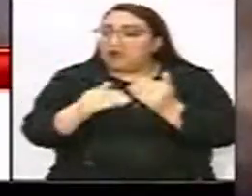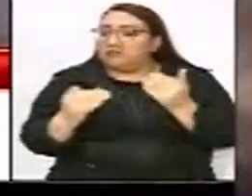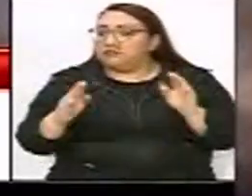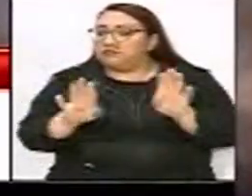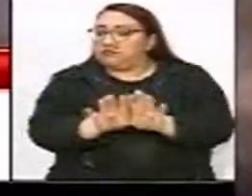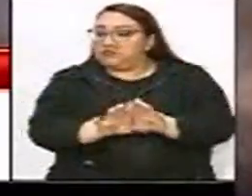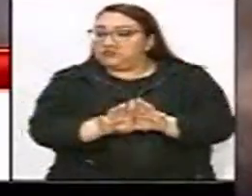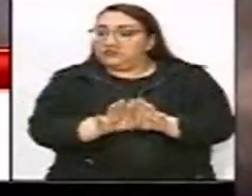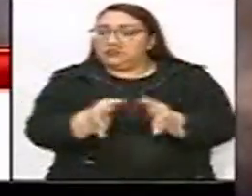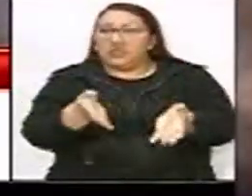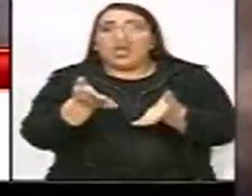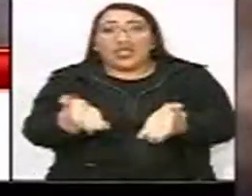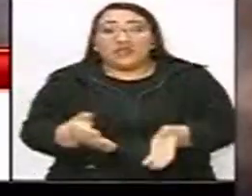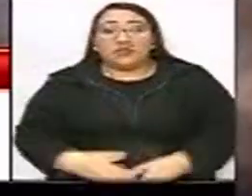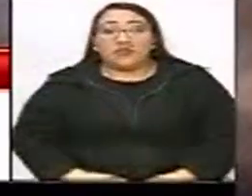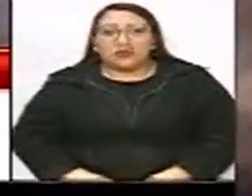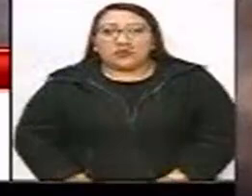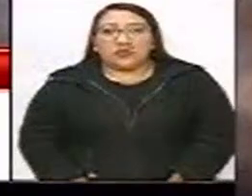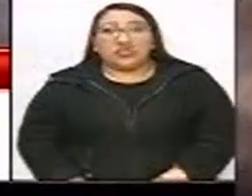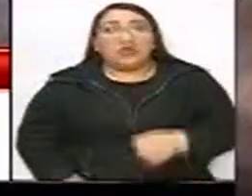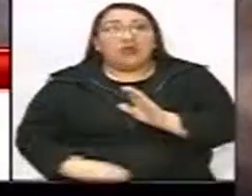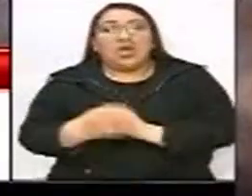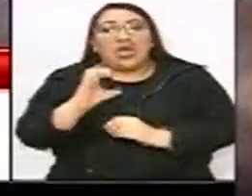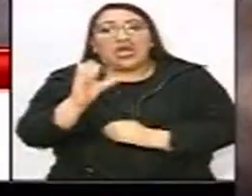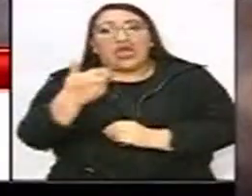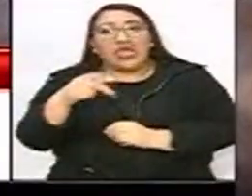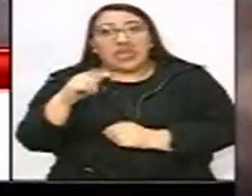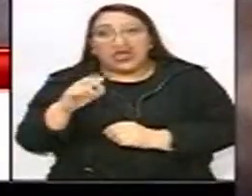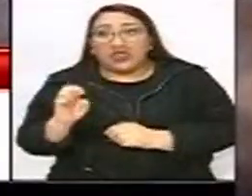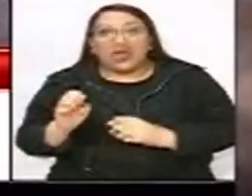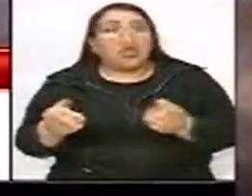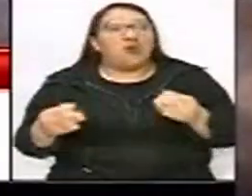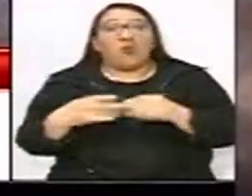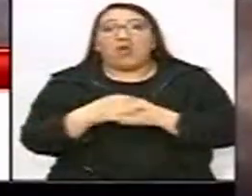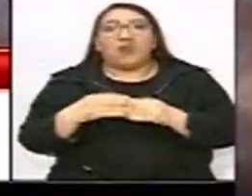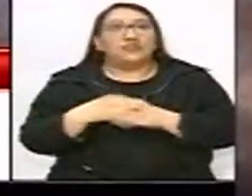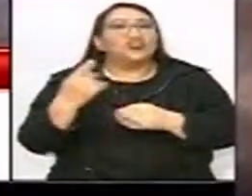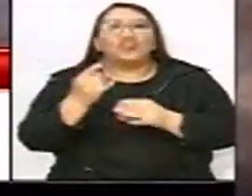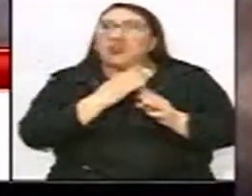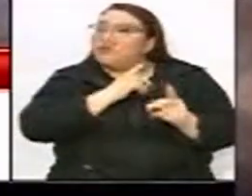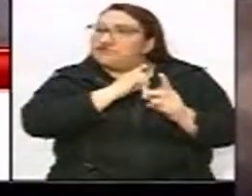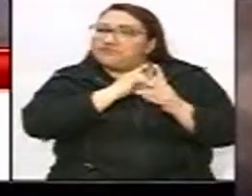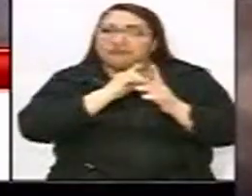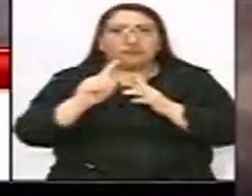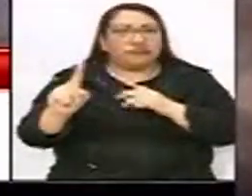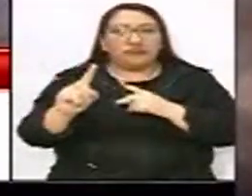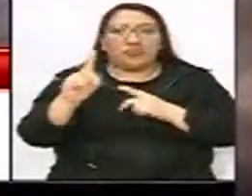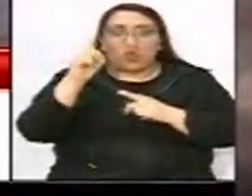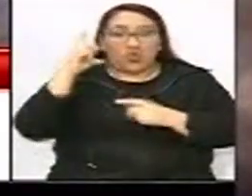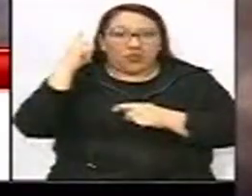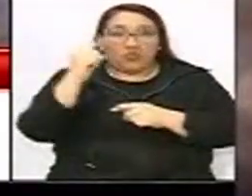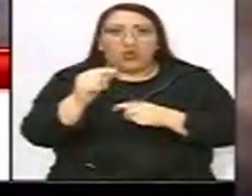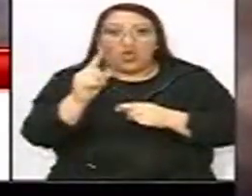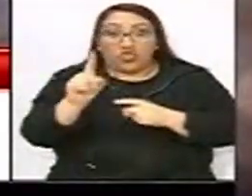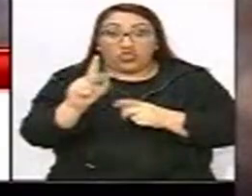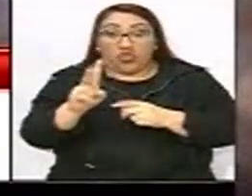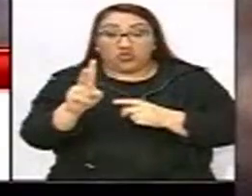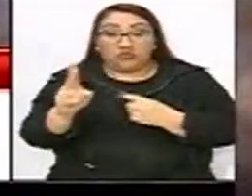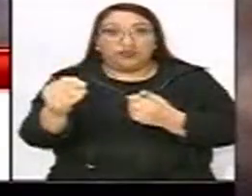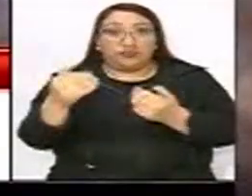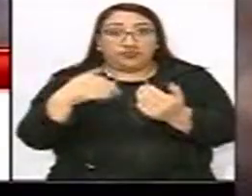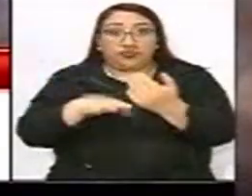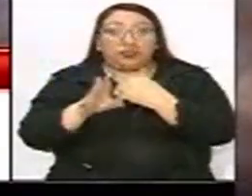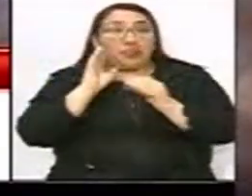restringida. Y eso significa ir a Cañete o ir a Huacho. Es una sola vía. Porque si hubiesen dos,